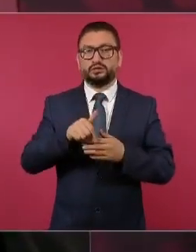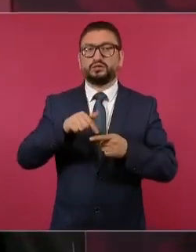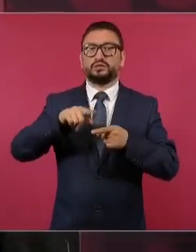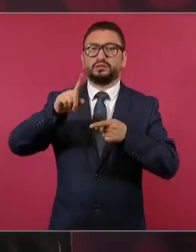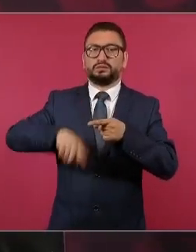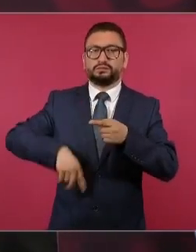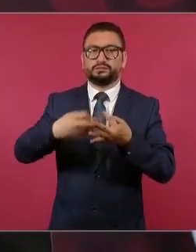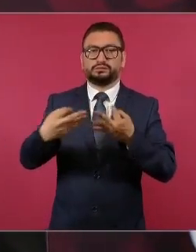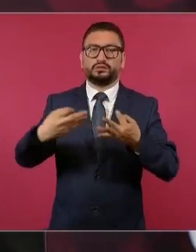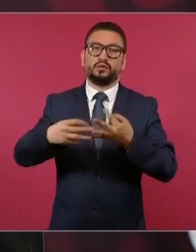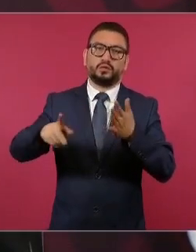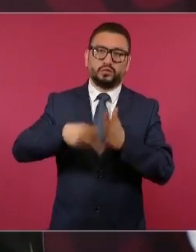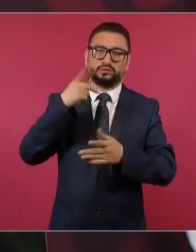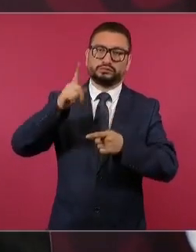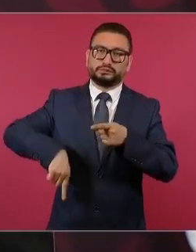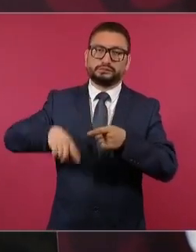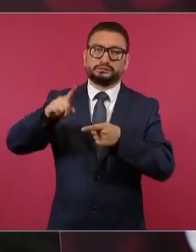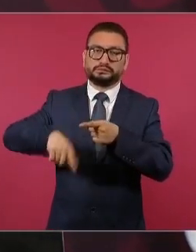las tierras.